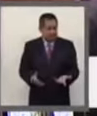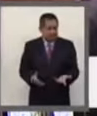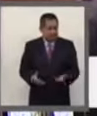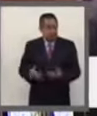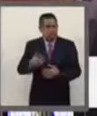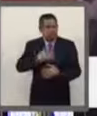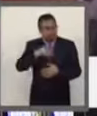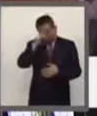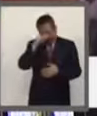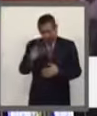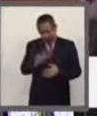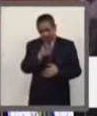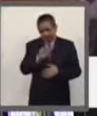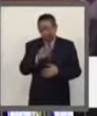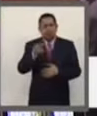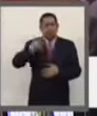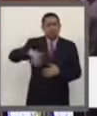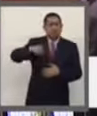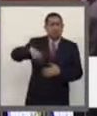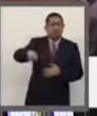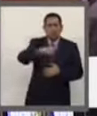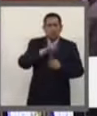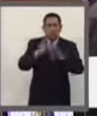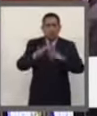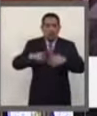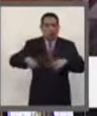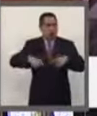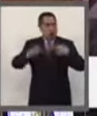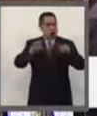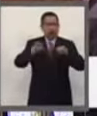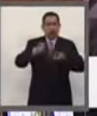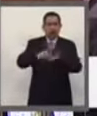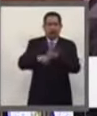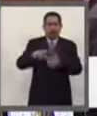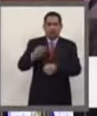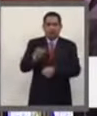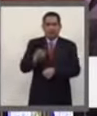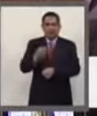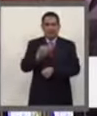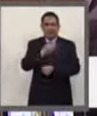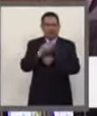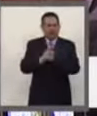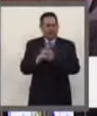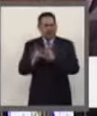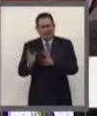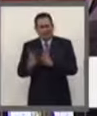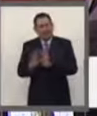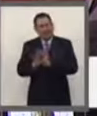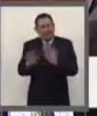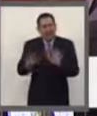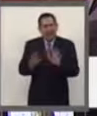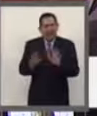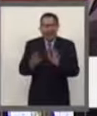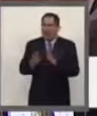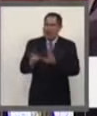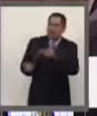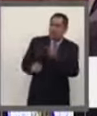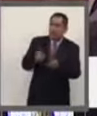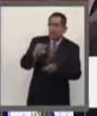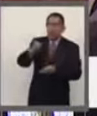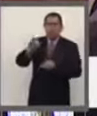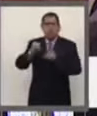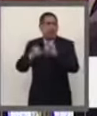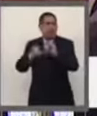si todos estos que ya han tenido el honor de gobernar este país dejaran de cuestionar todos los